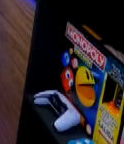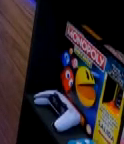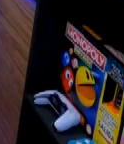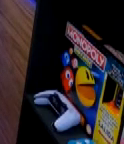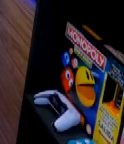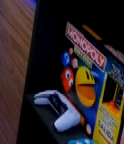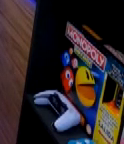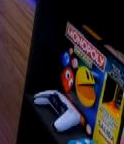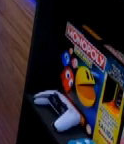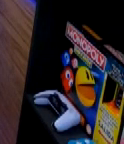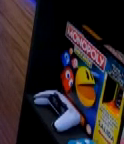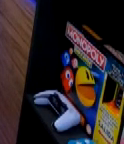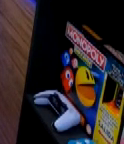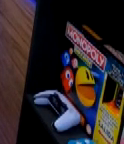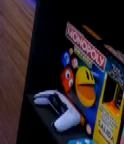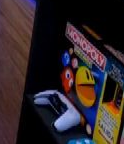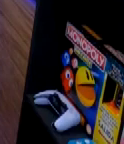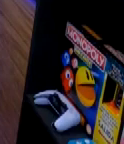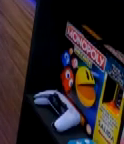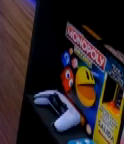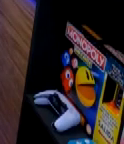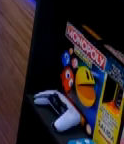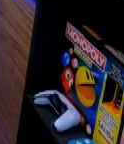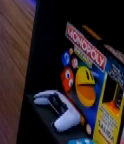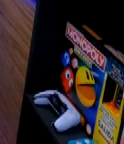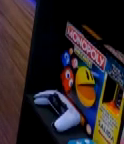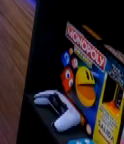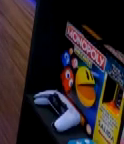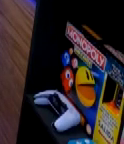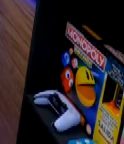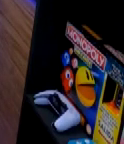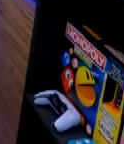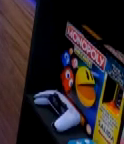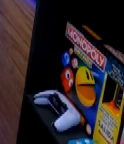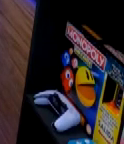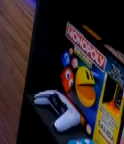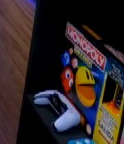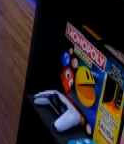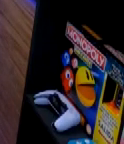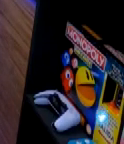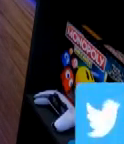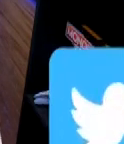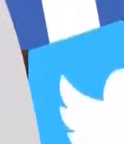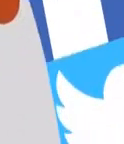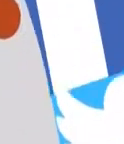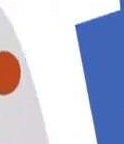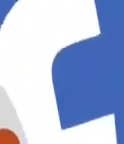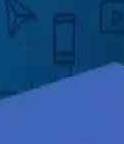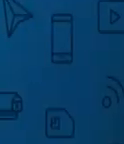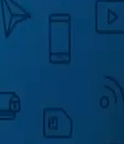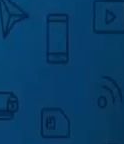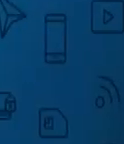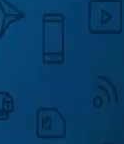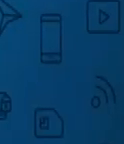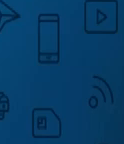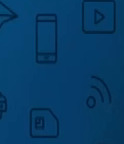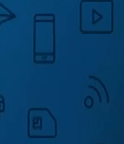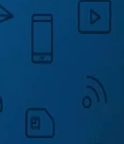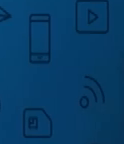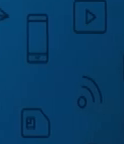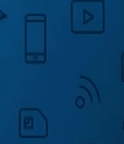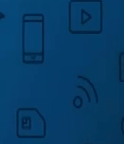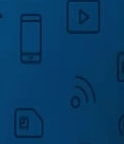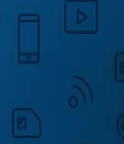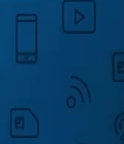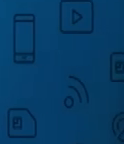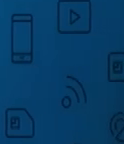Disfruta de nuestros contenidos en cualquier parte de Michoacán, México y el mundo desde nuestra página web. Ingresa a